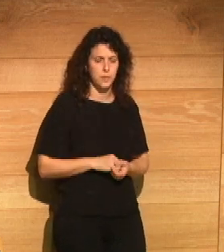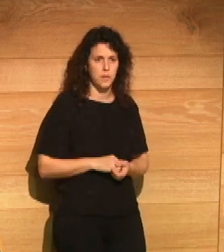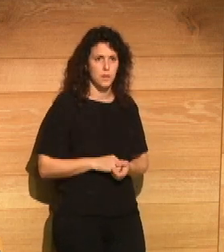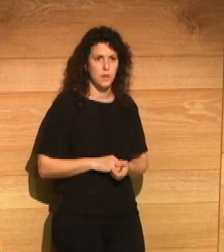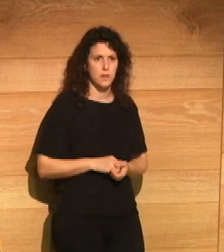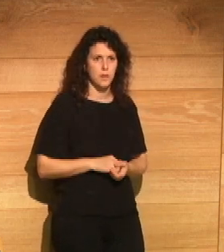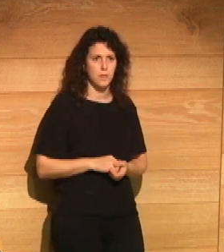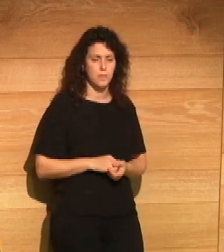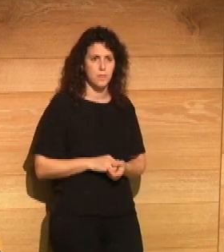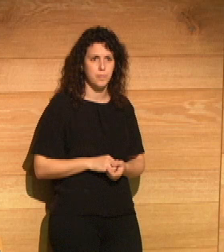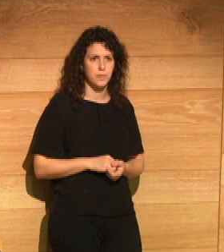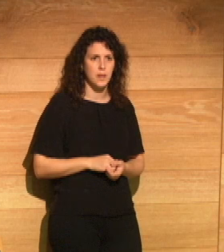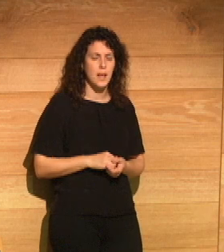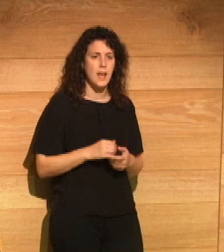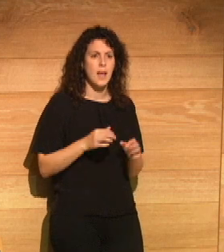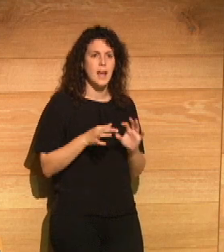digamos,